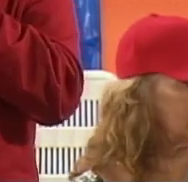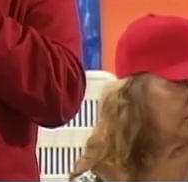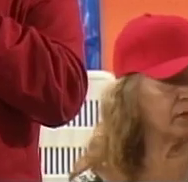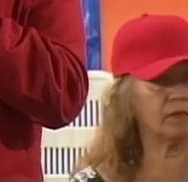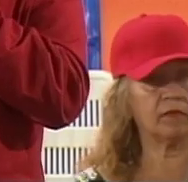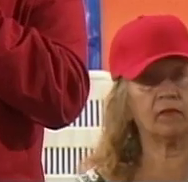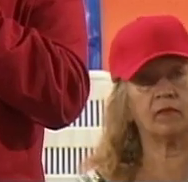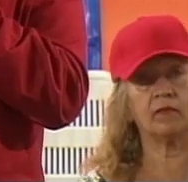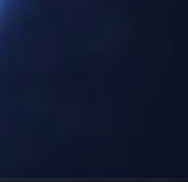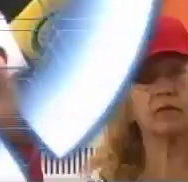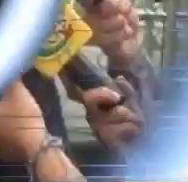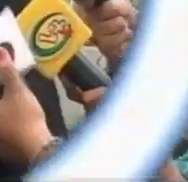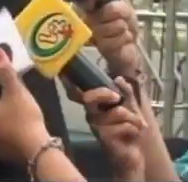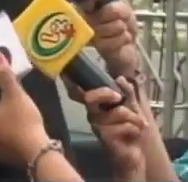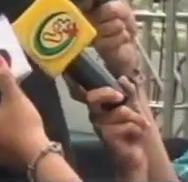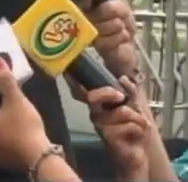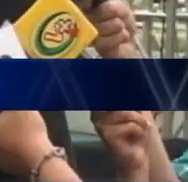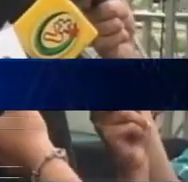pensionados.